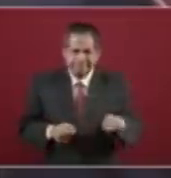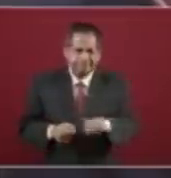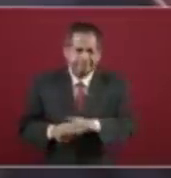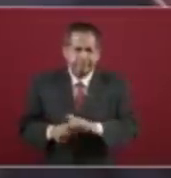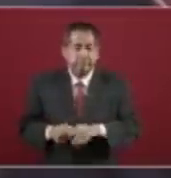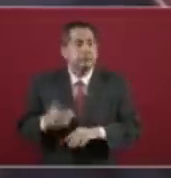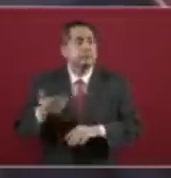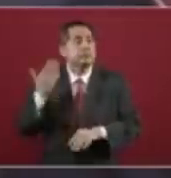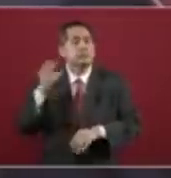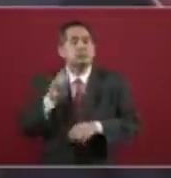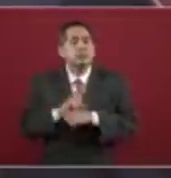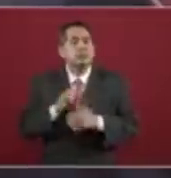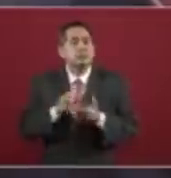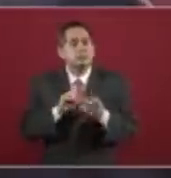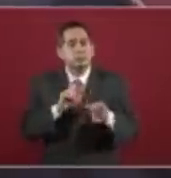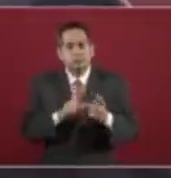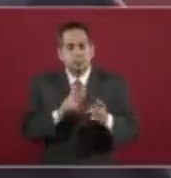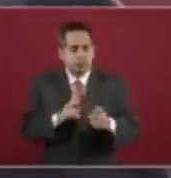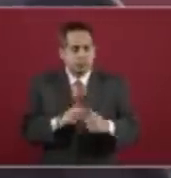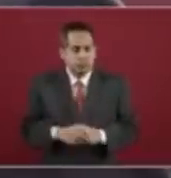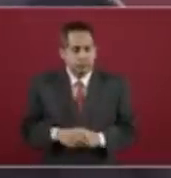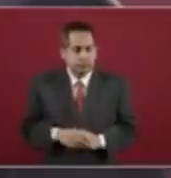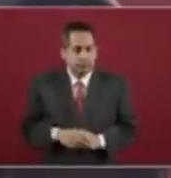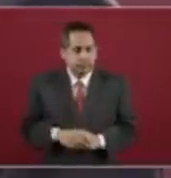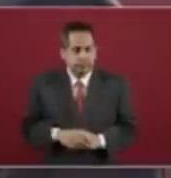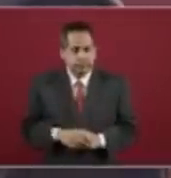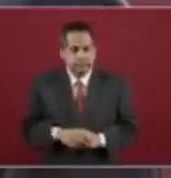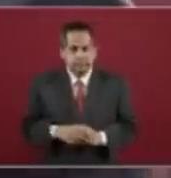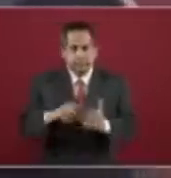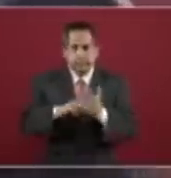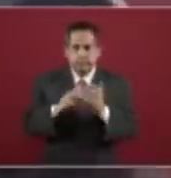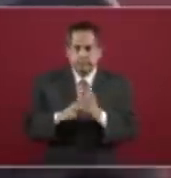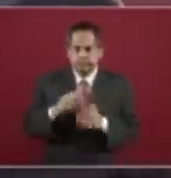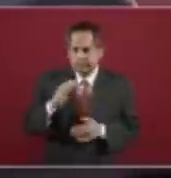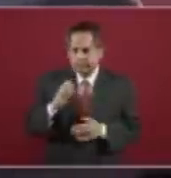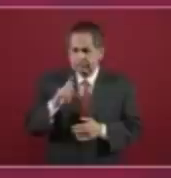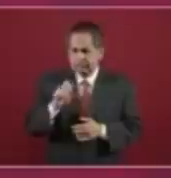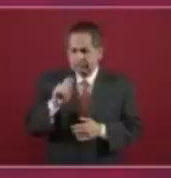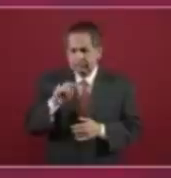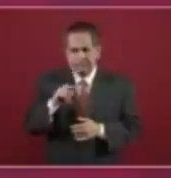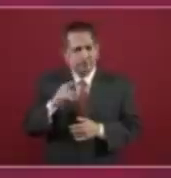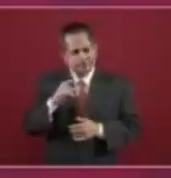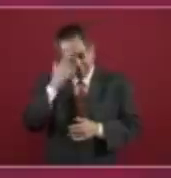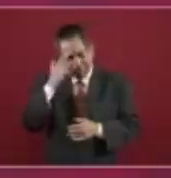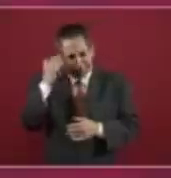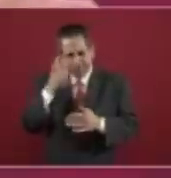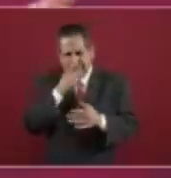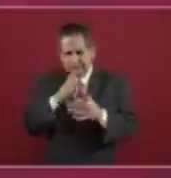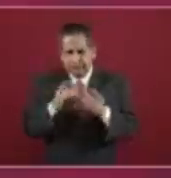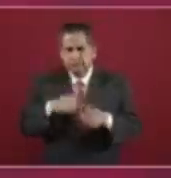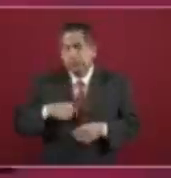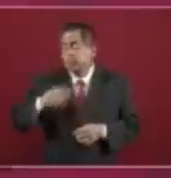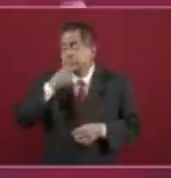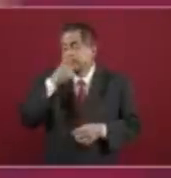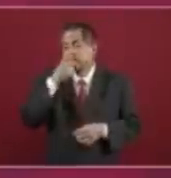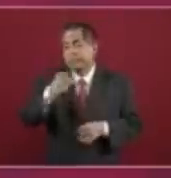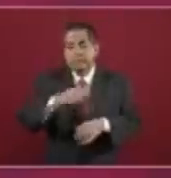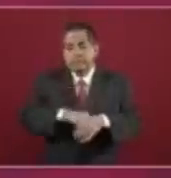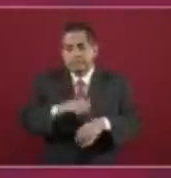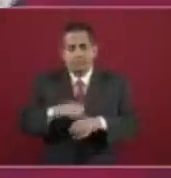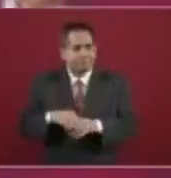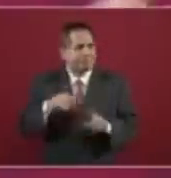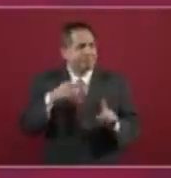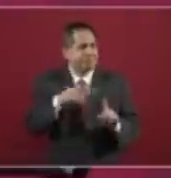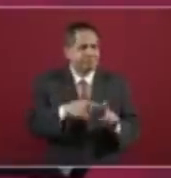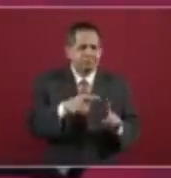fue el ingeniero Celestino, ya se los platicaba. Dije aquí, es uno de los